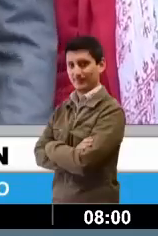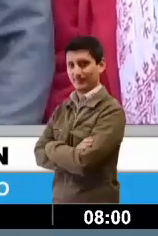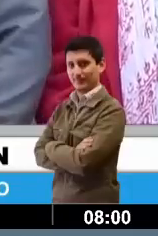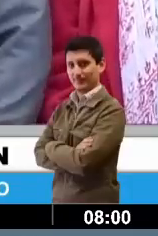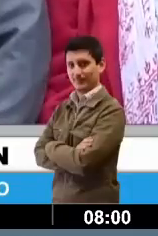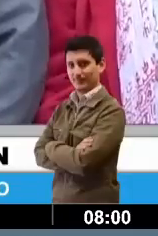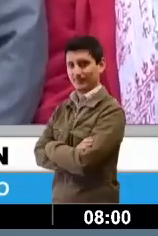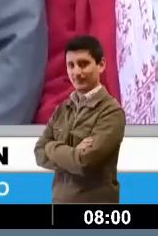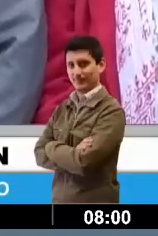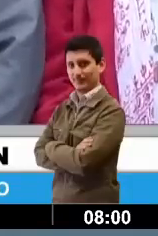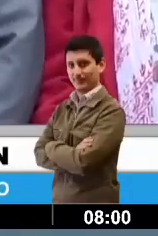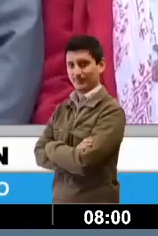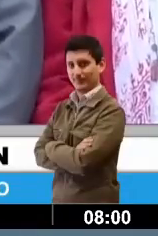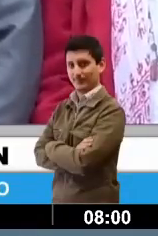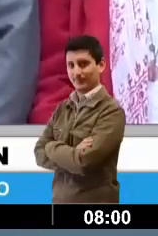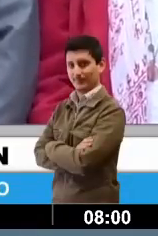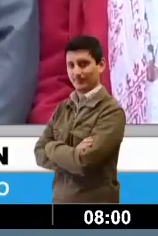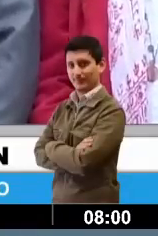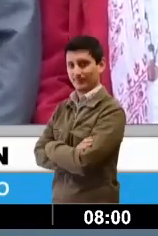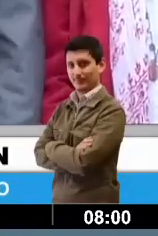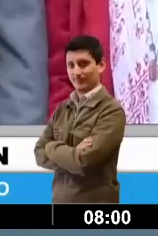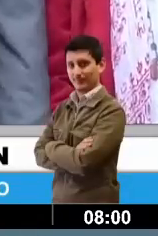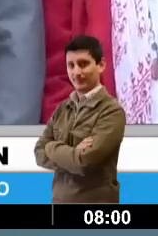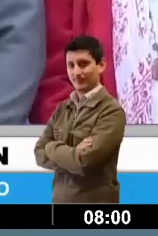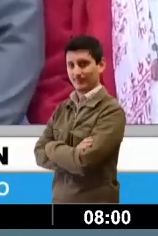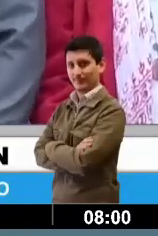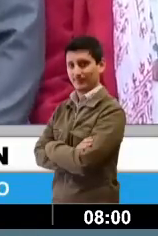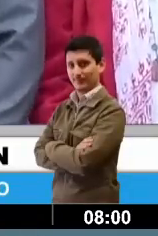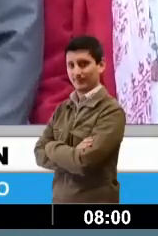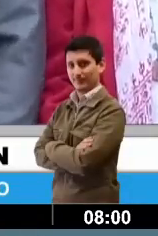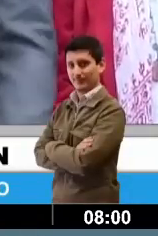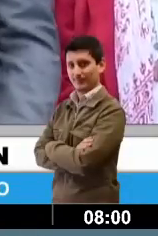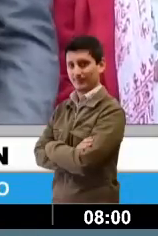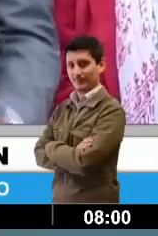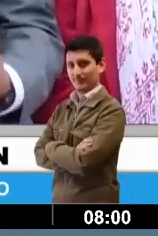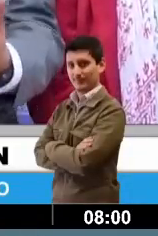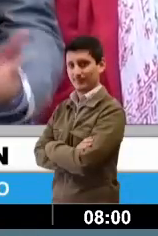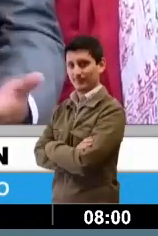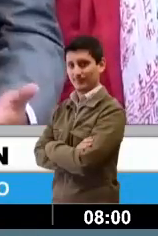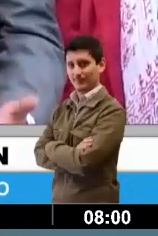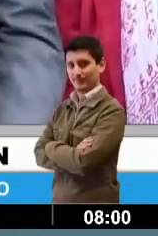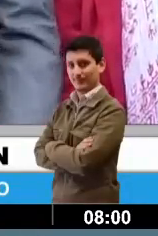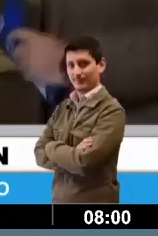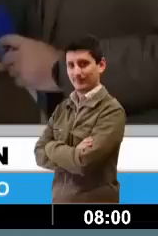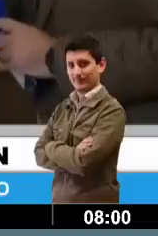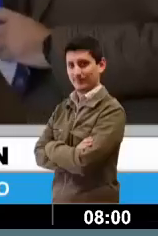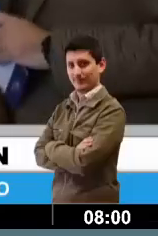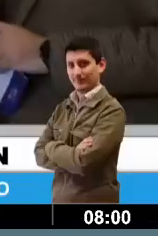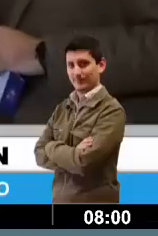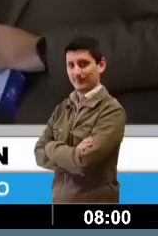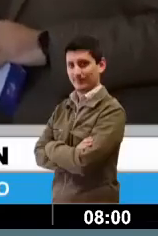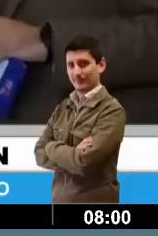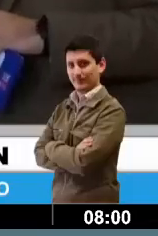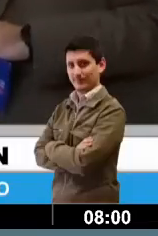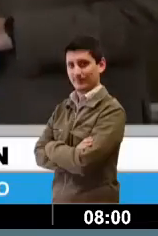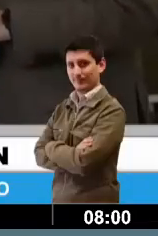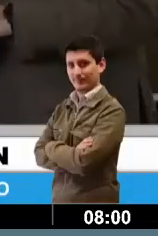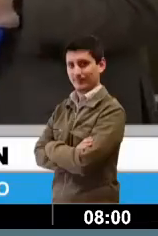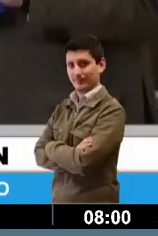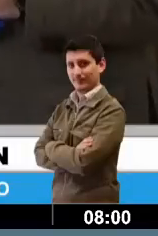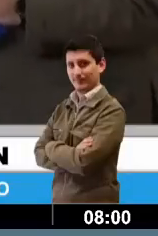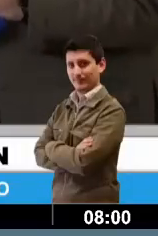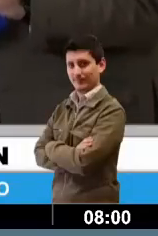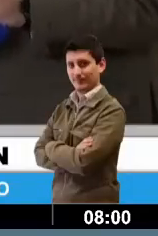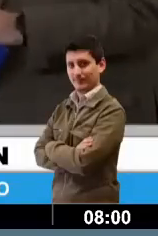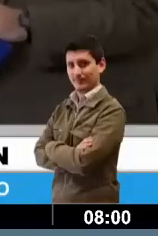Yo diría que es una bancada que no tiene afinidad con el gobierno. No tiene